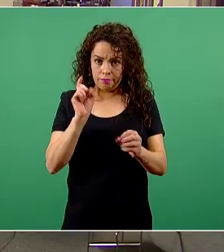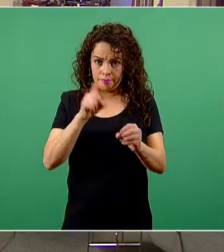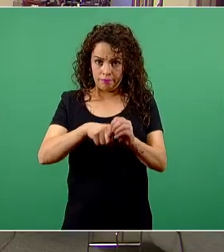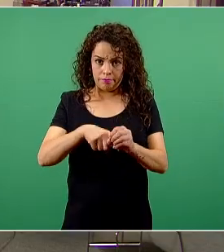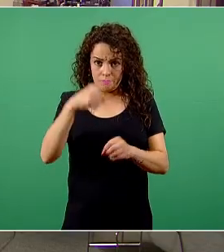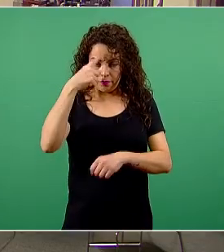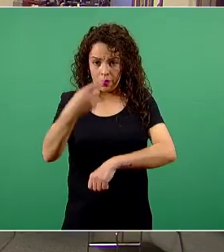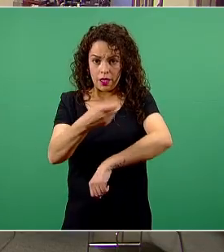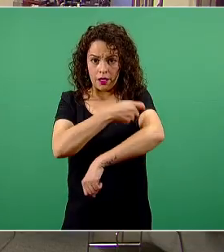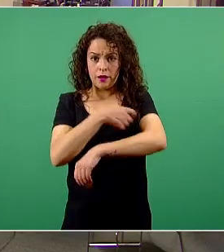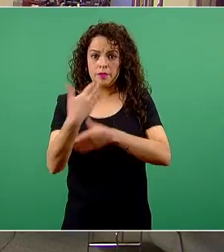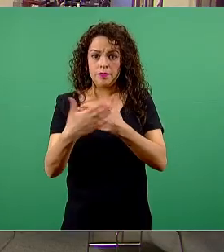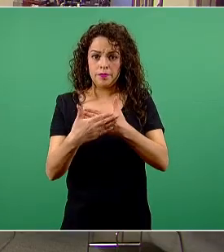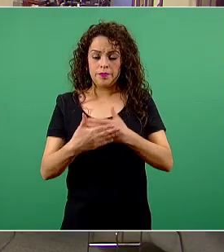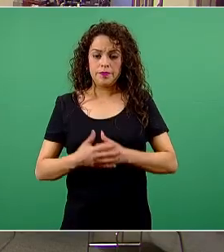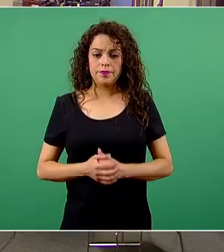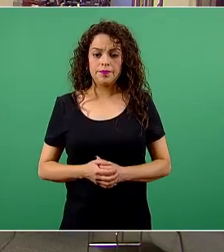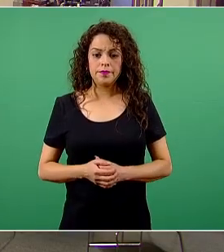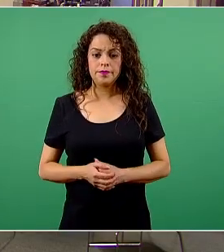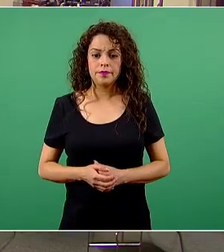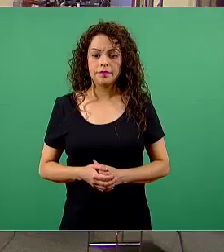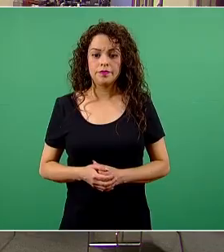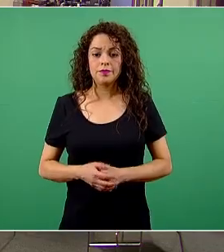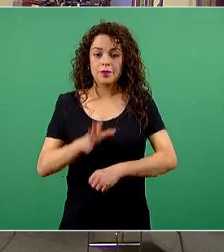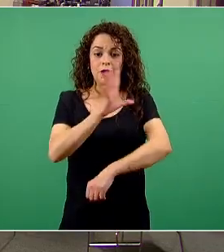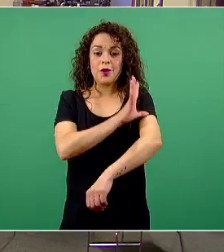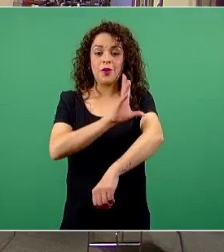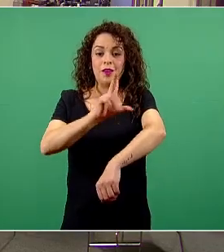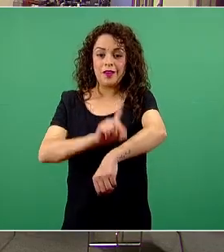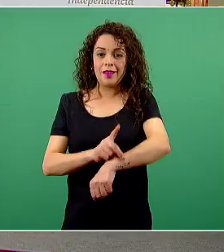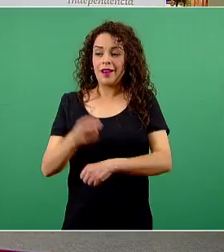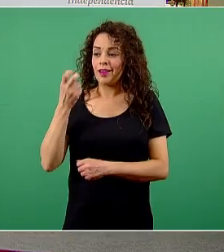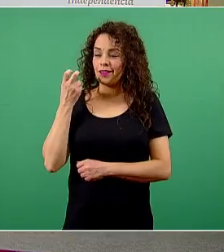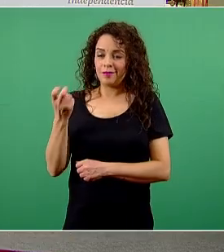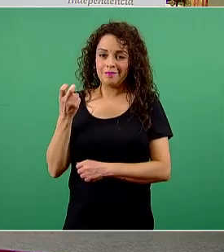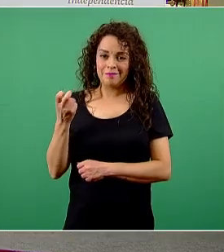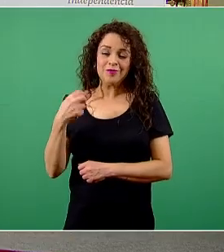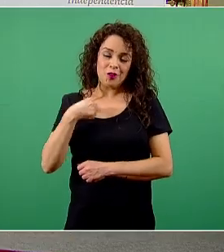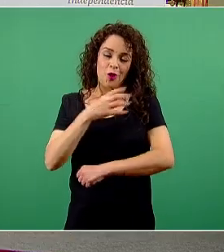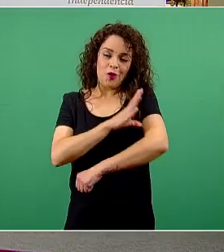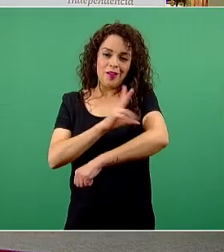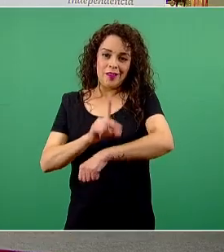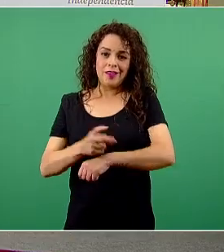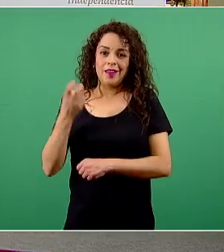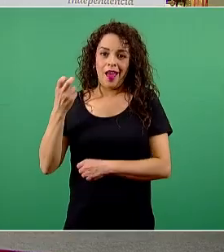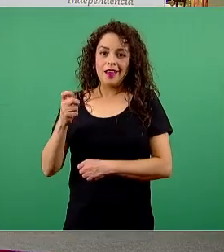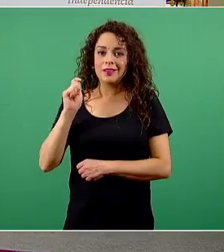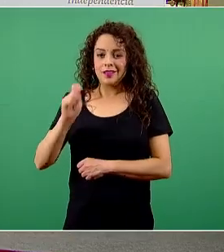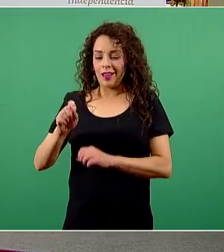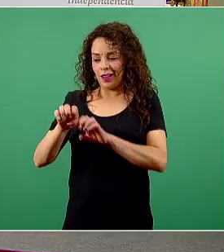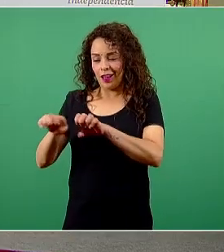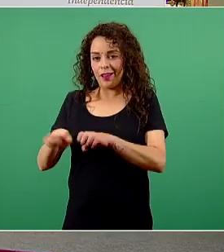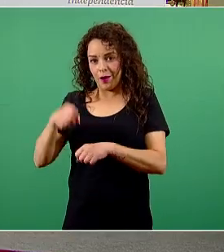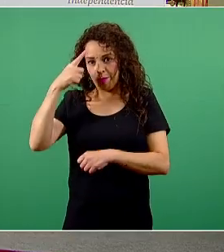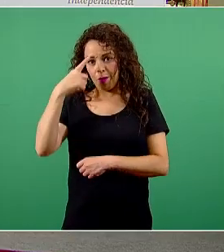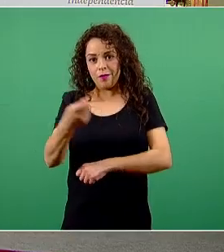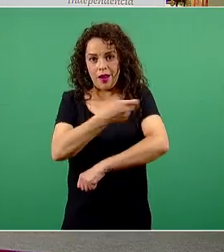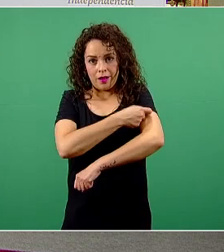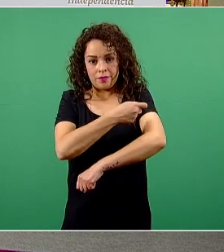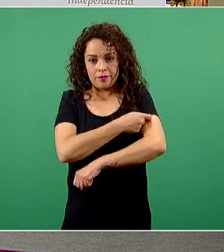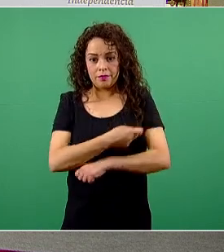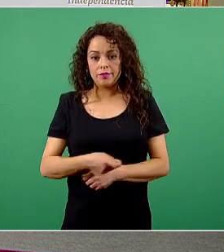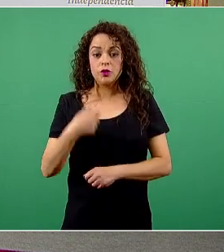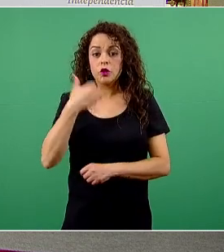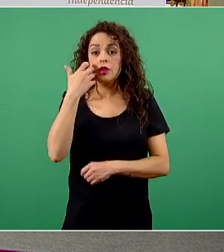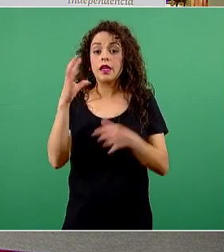como coordinador Correcaminos en la Ciudad de México, me gustaría mencionar que ha sido